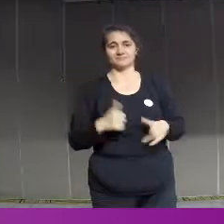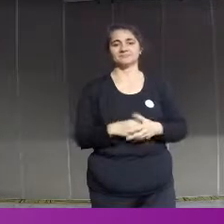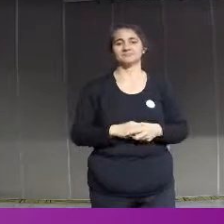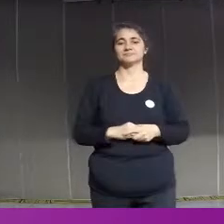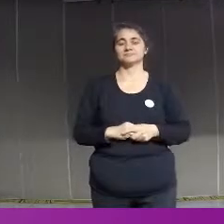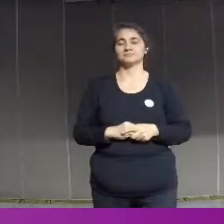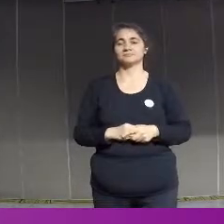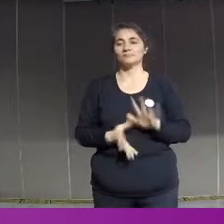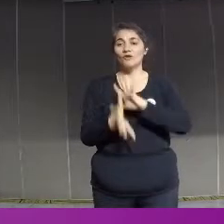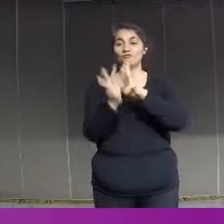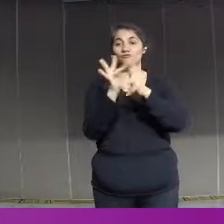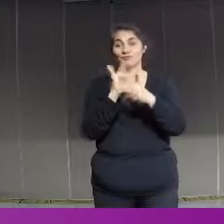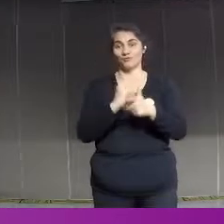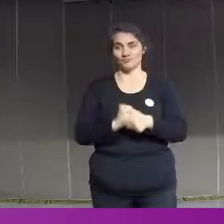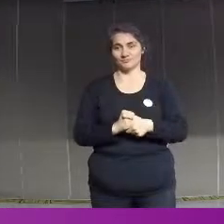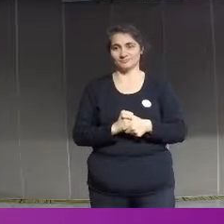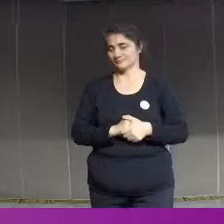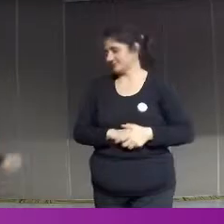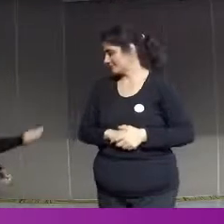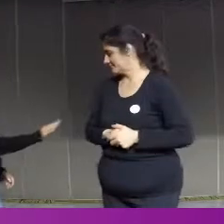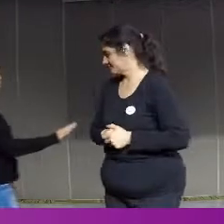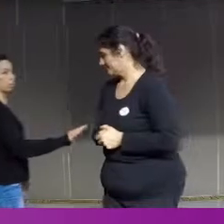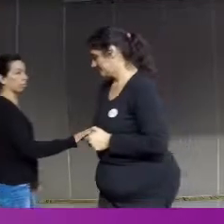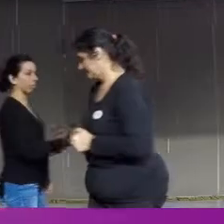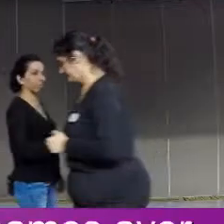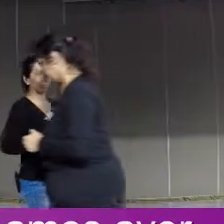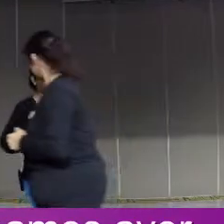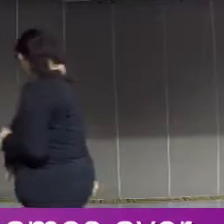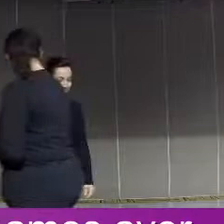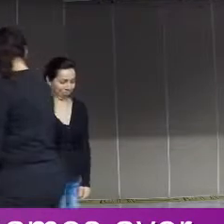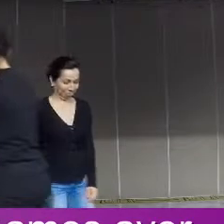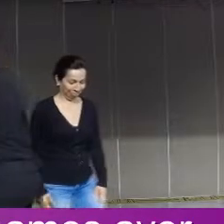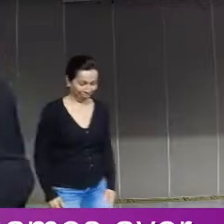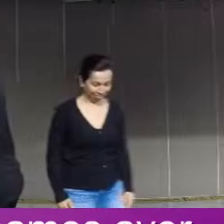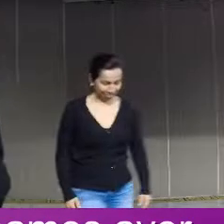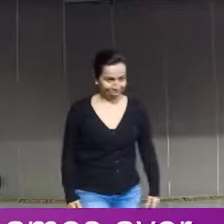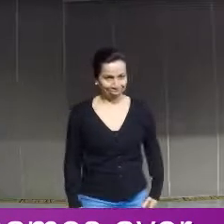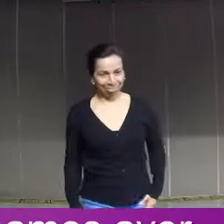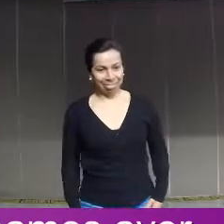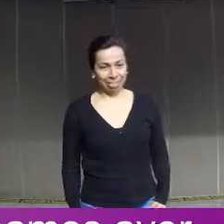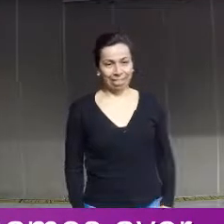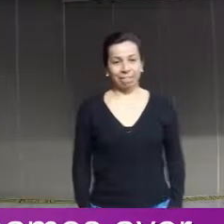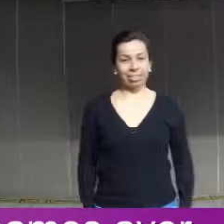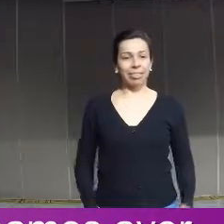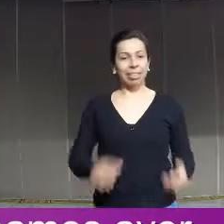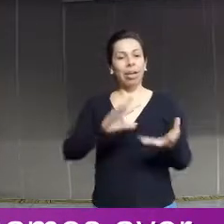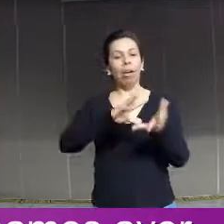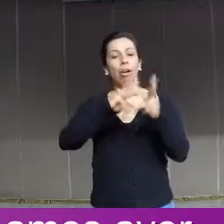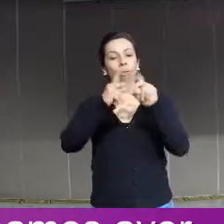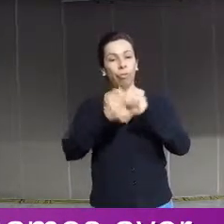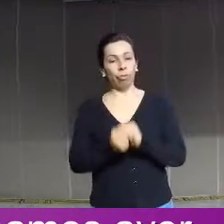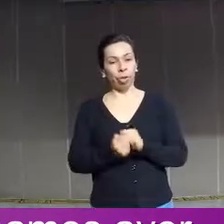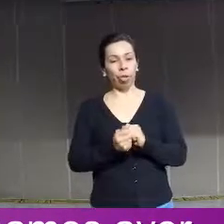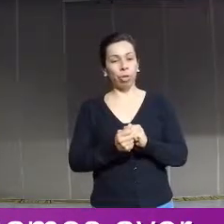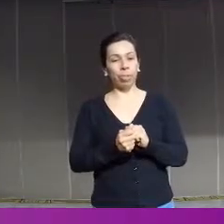Bueno, acá están las maniobras que explicamos ayer, la maniobra frontal y la maniobra lateral, que la utilizamos más para